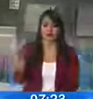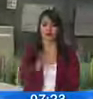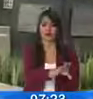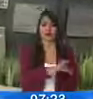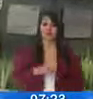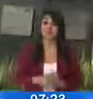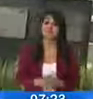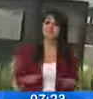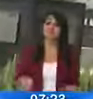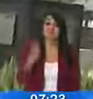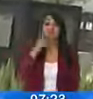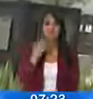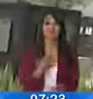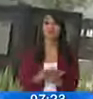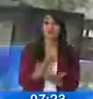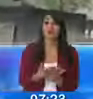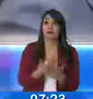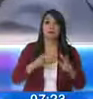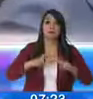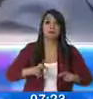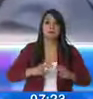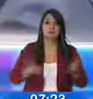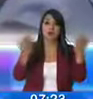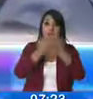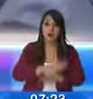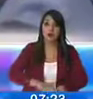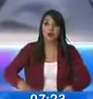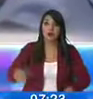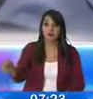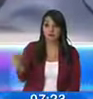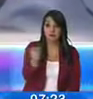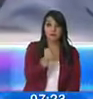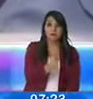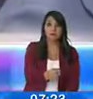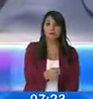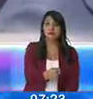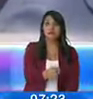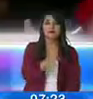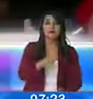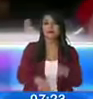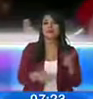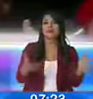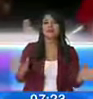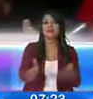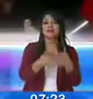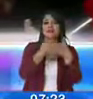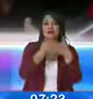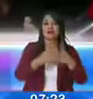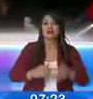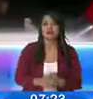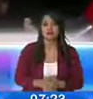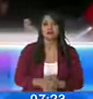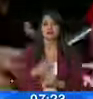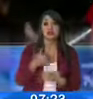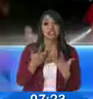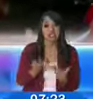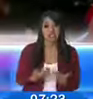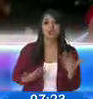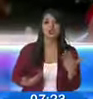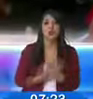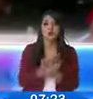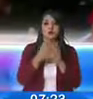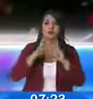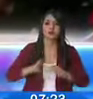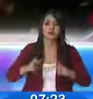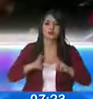esa prueba al término de la instrucción fiscal, Serrano ya no podría ser involucrado en esta causa. Vamos a impulsar para que se abran nuevos casos y yo creo que